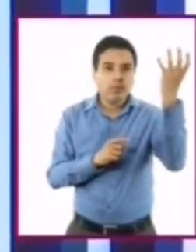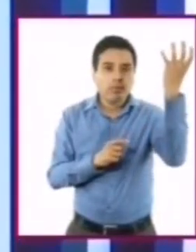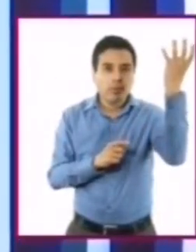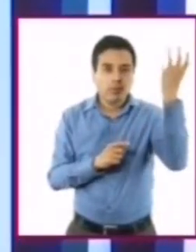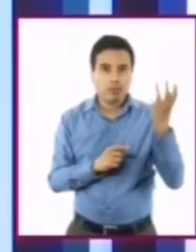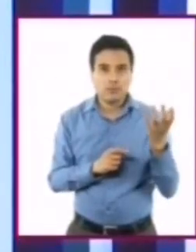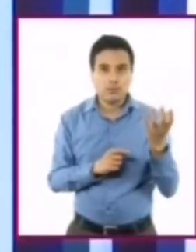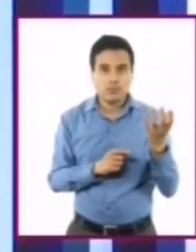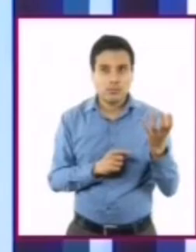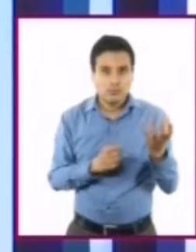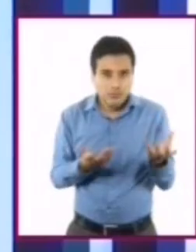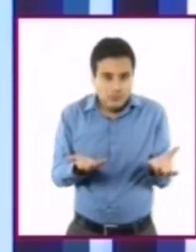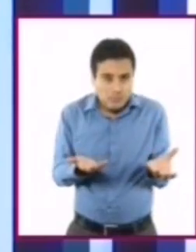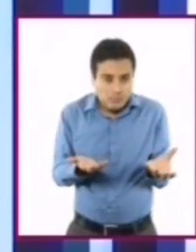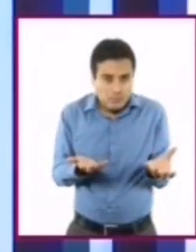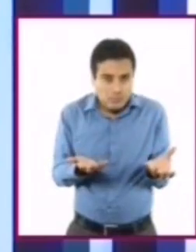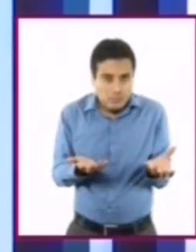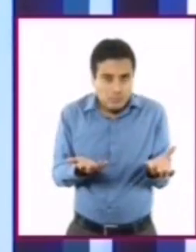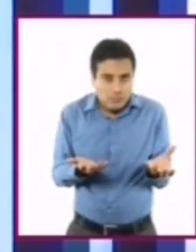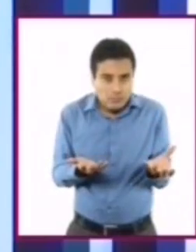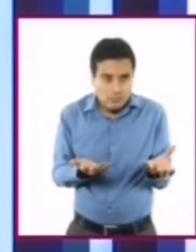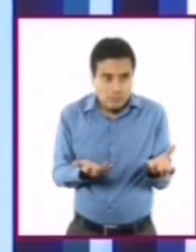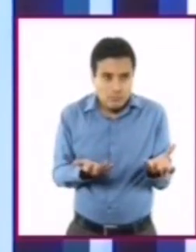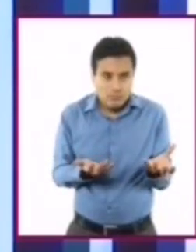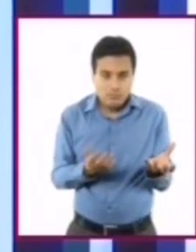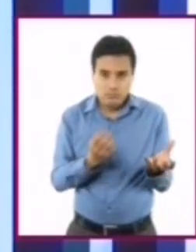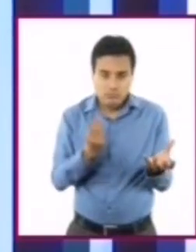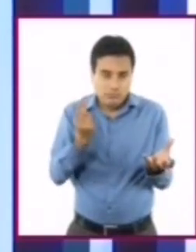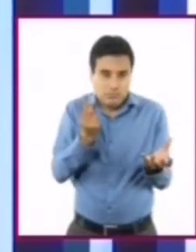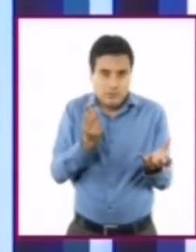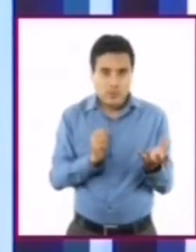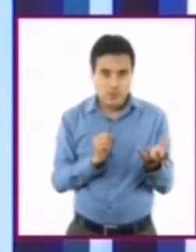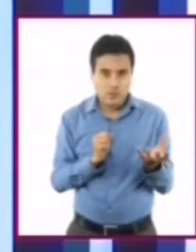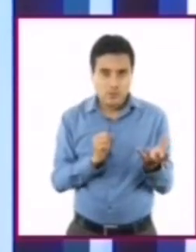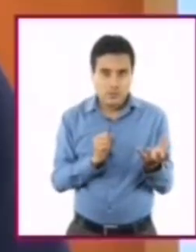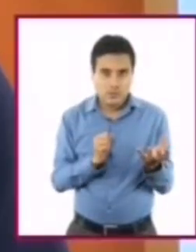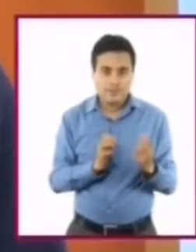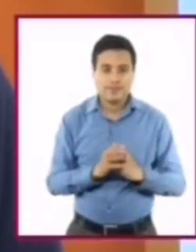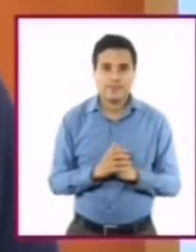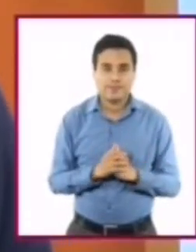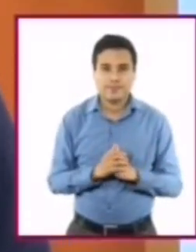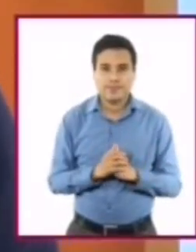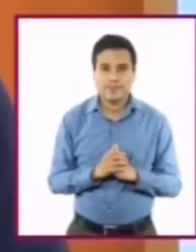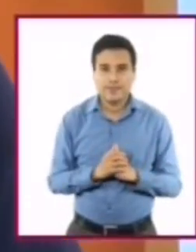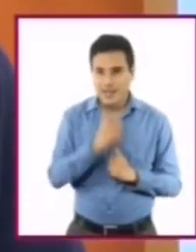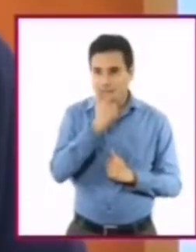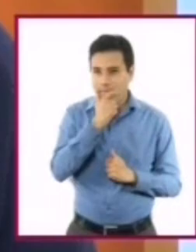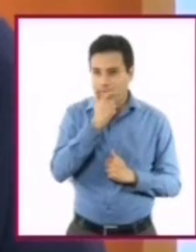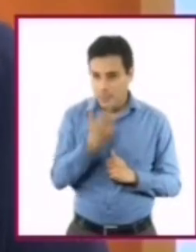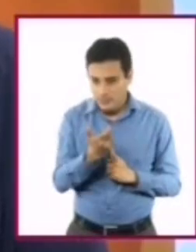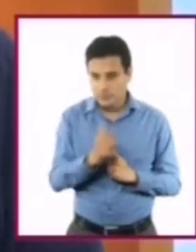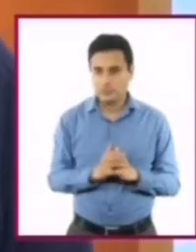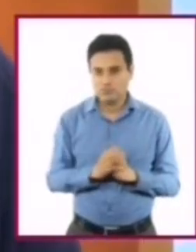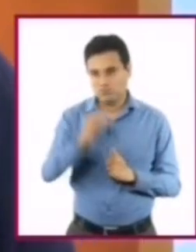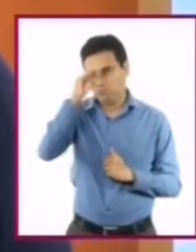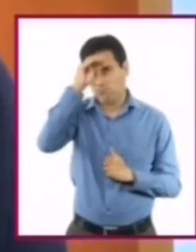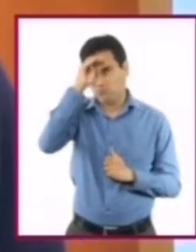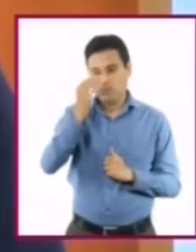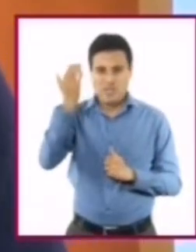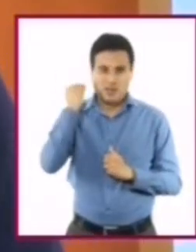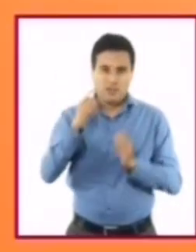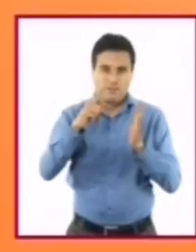y nos despegaríamos de nuestra órbita sin ningún tipo de retraso. Einstein ya había establecido